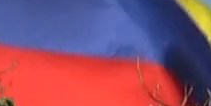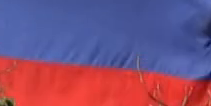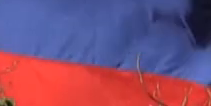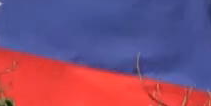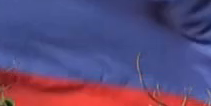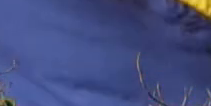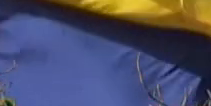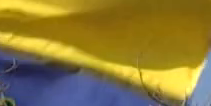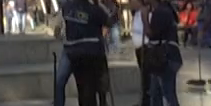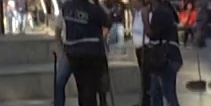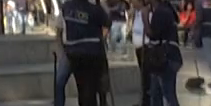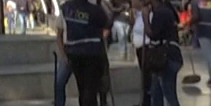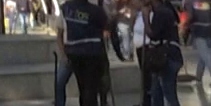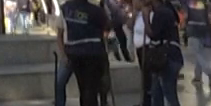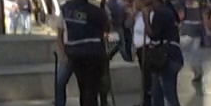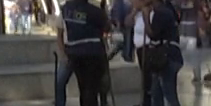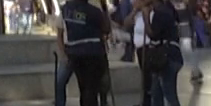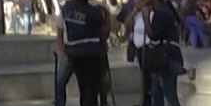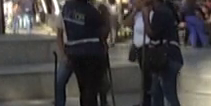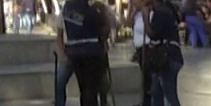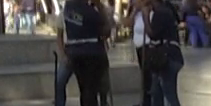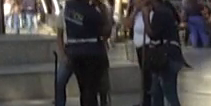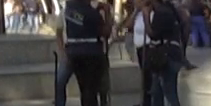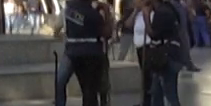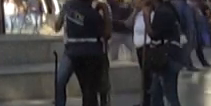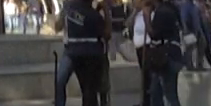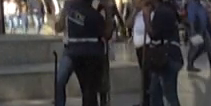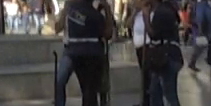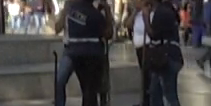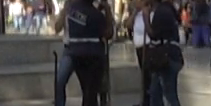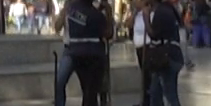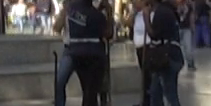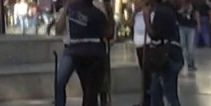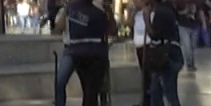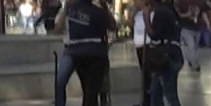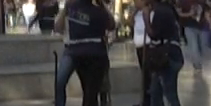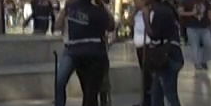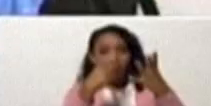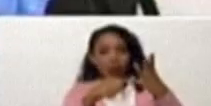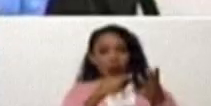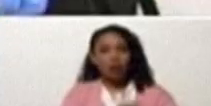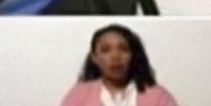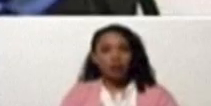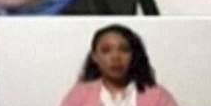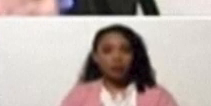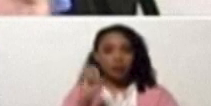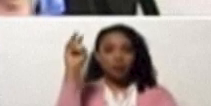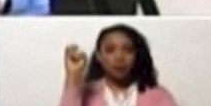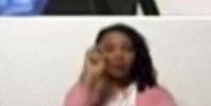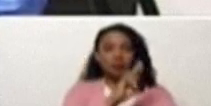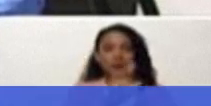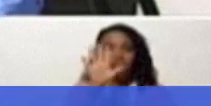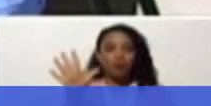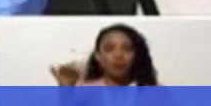el gobierno y la oposición de Venezuela reanudarán en México las conversaciones sobre la crisis en su país viernes 25